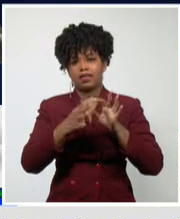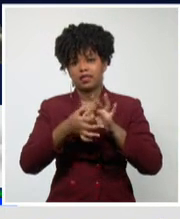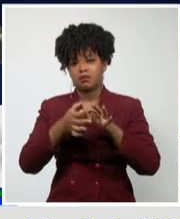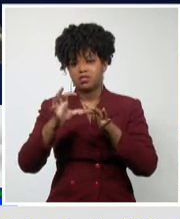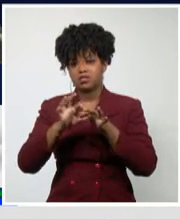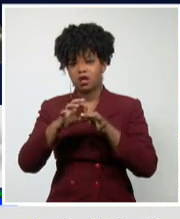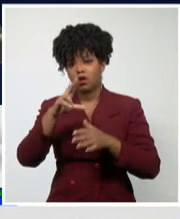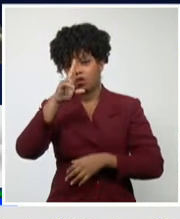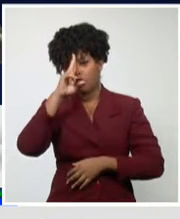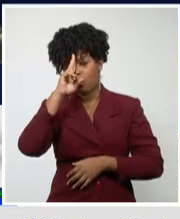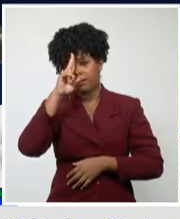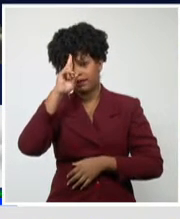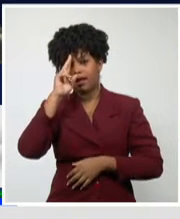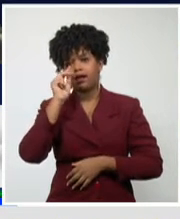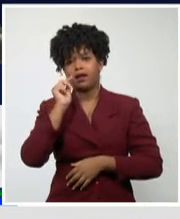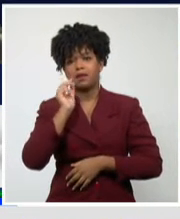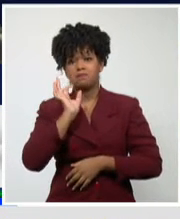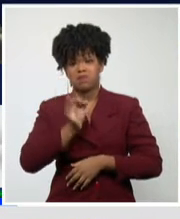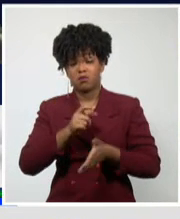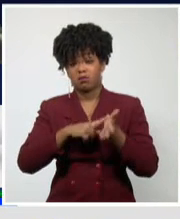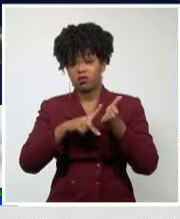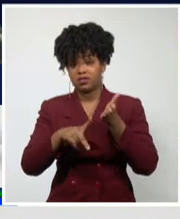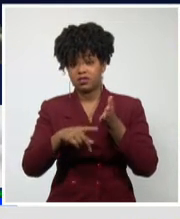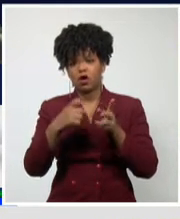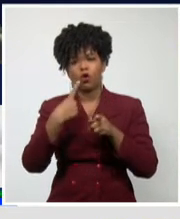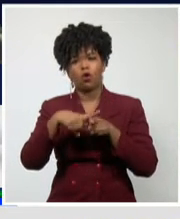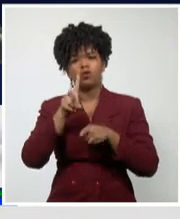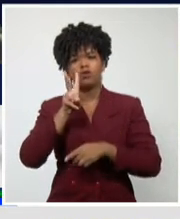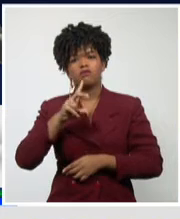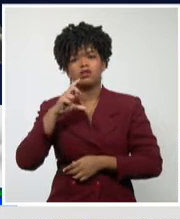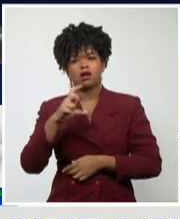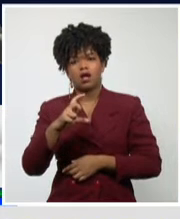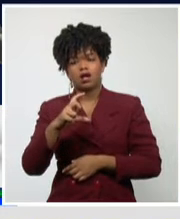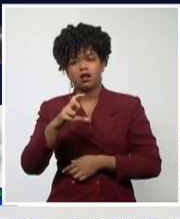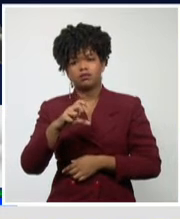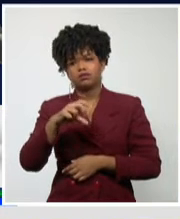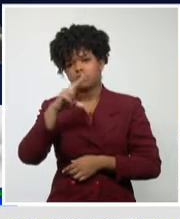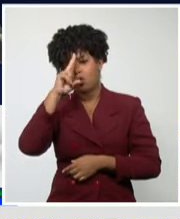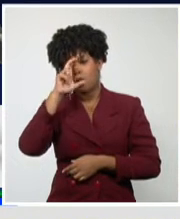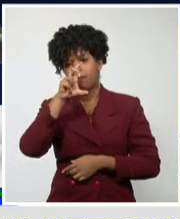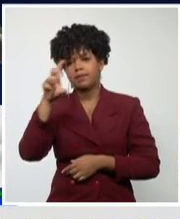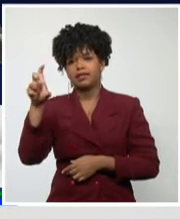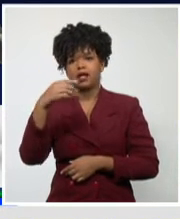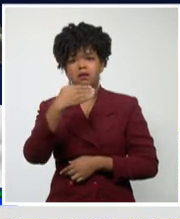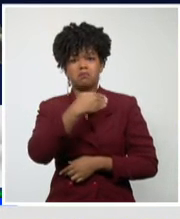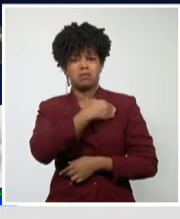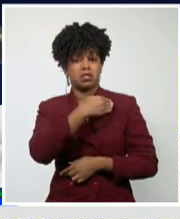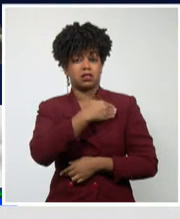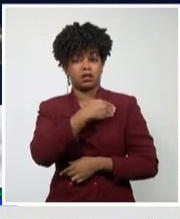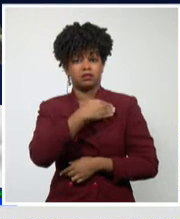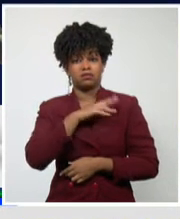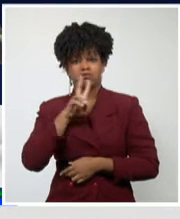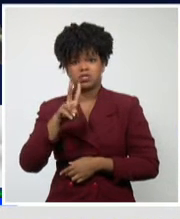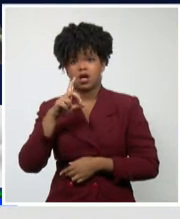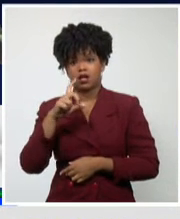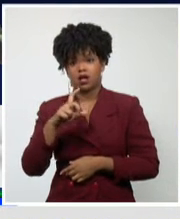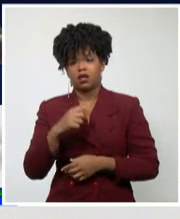Iván Portuondo, uno es de Villa Clara, del hospital militar, que está en el hospital militar Manuel Fajardo, y se